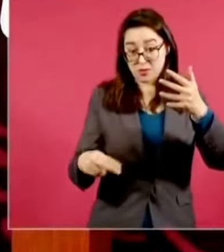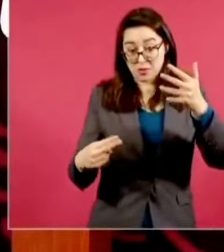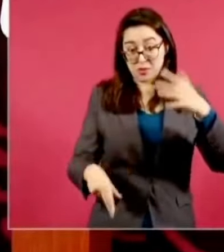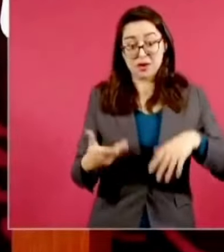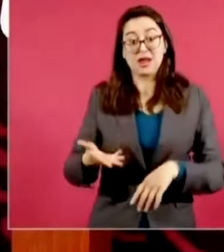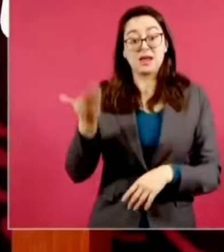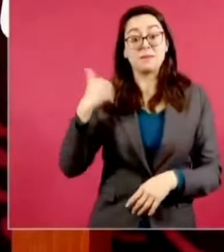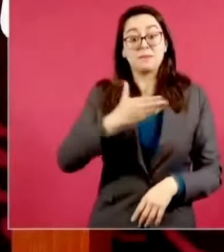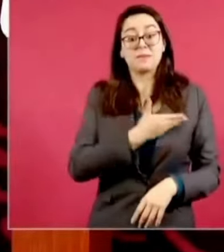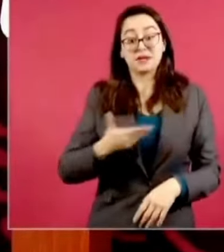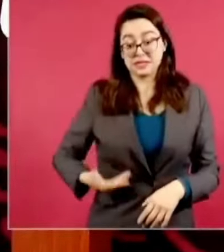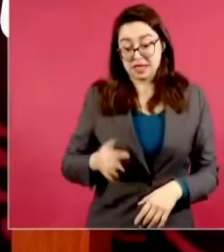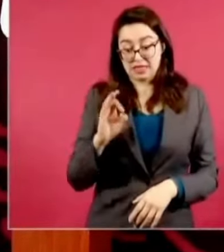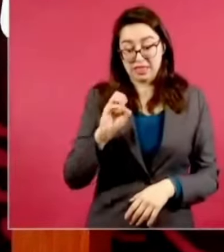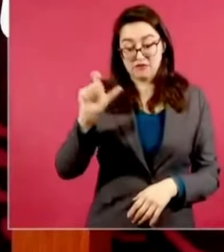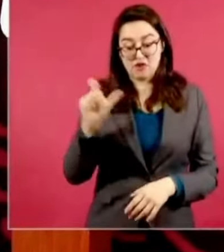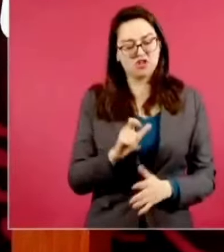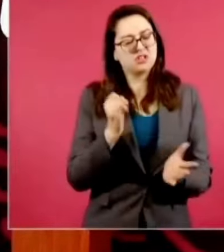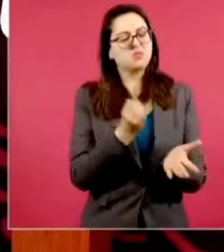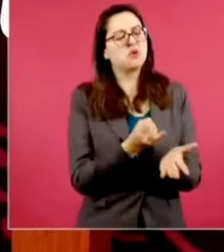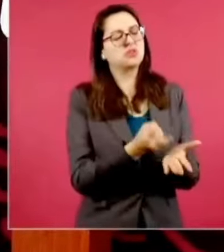había condonado impuestos.